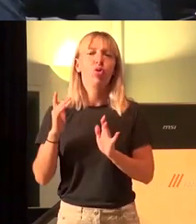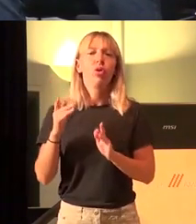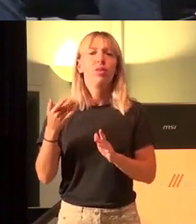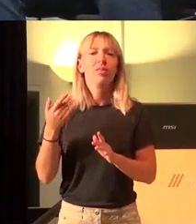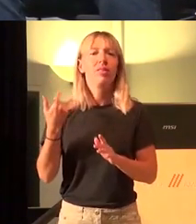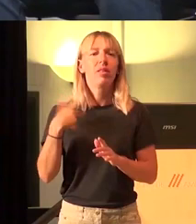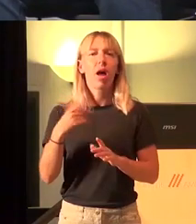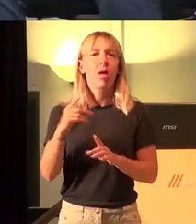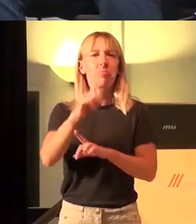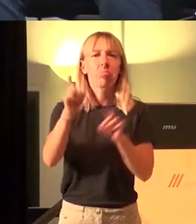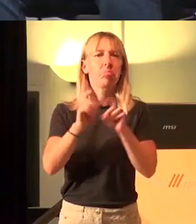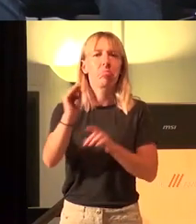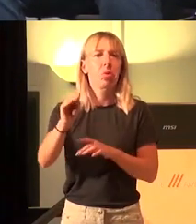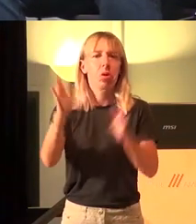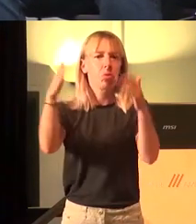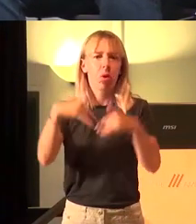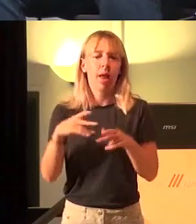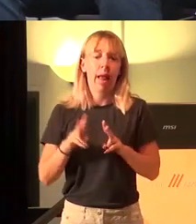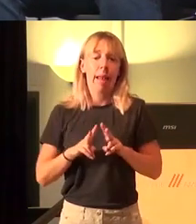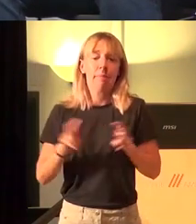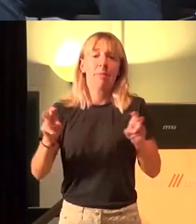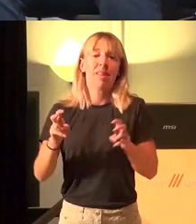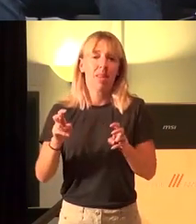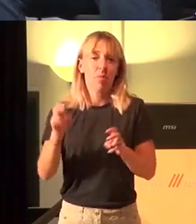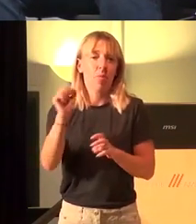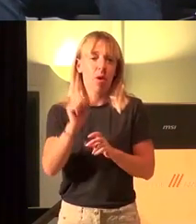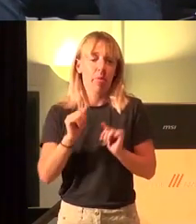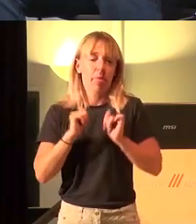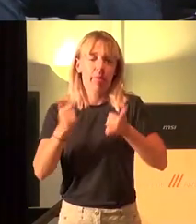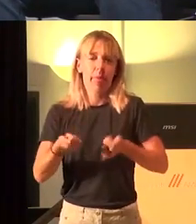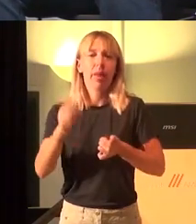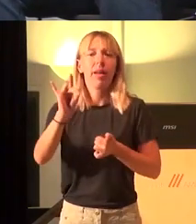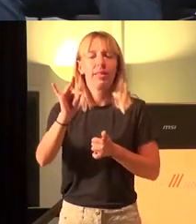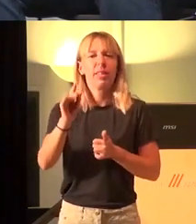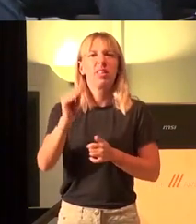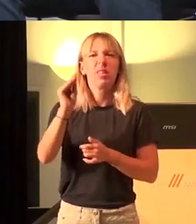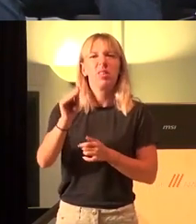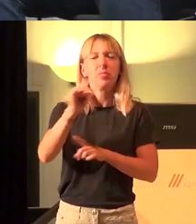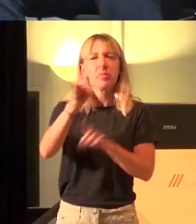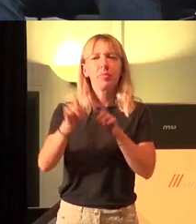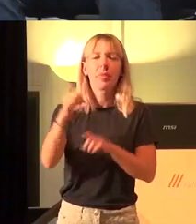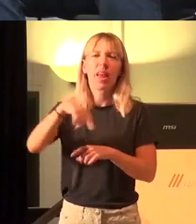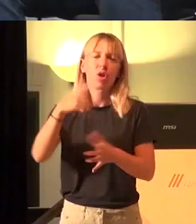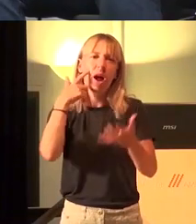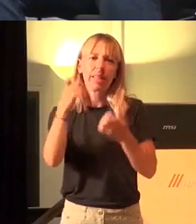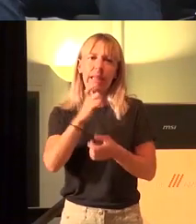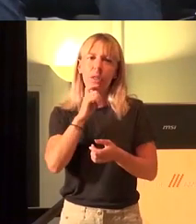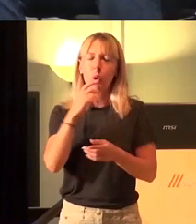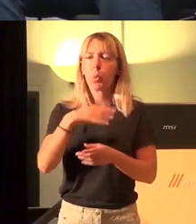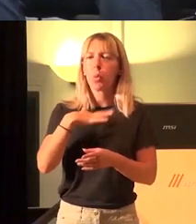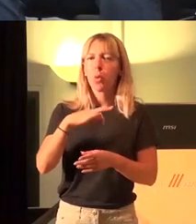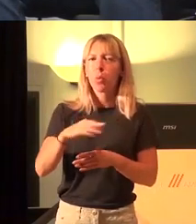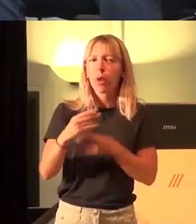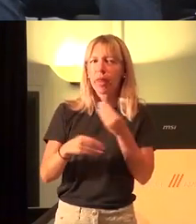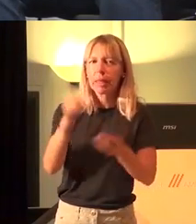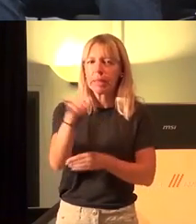hacen preguntas. Los primeros años, inevitablemente, todos nos hacíamos preguntas de qué estamos haciendo, cómo son estos artistas, qué pueden hacer.